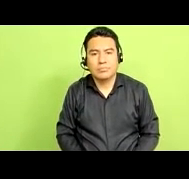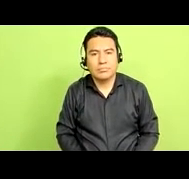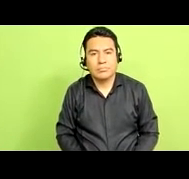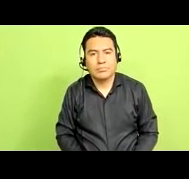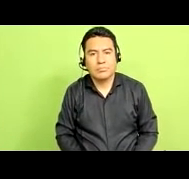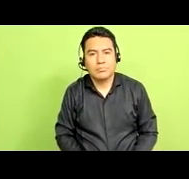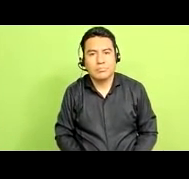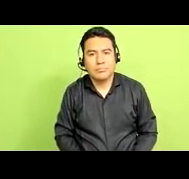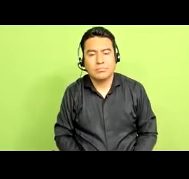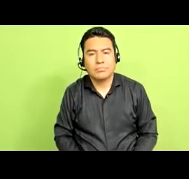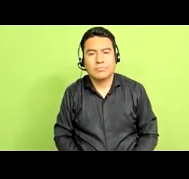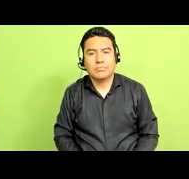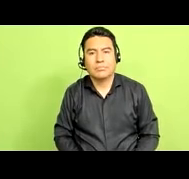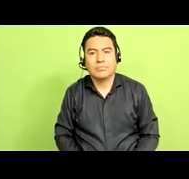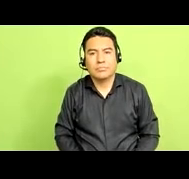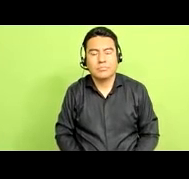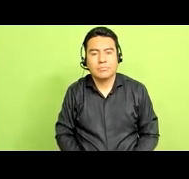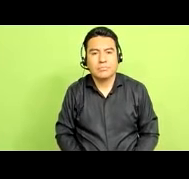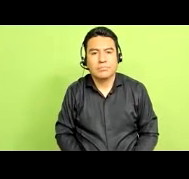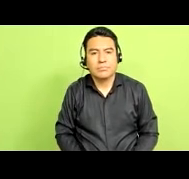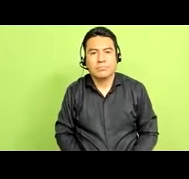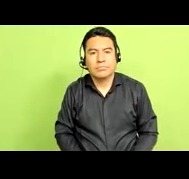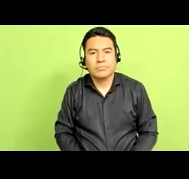adelante por favor el marqués